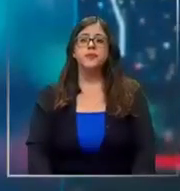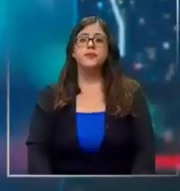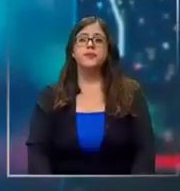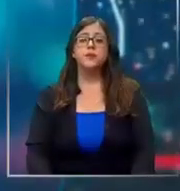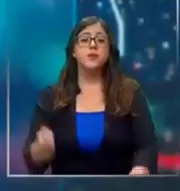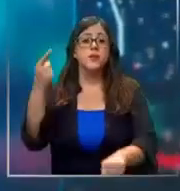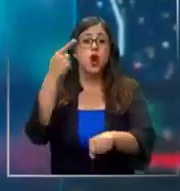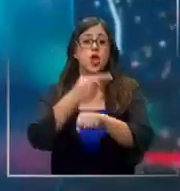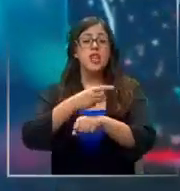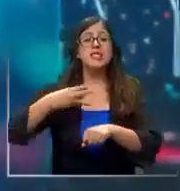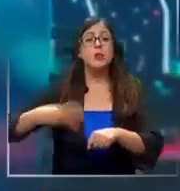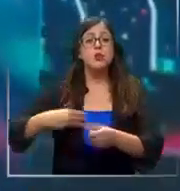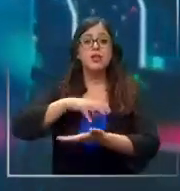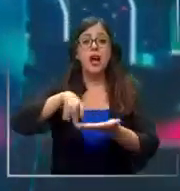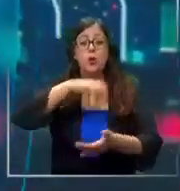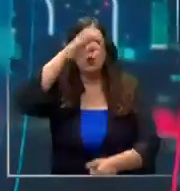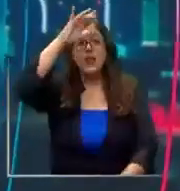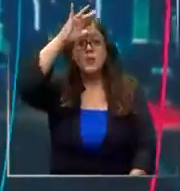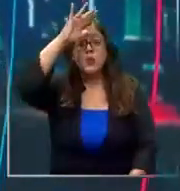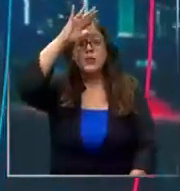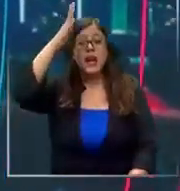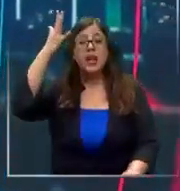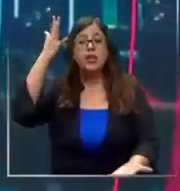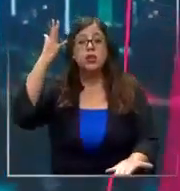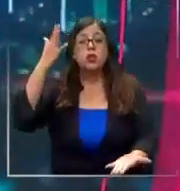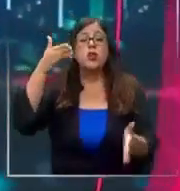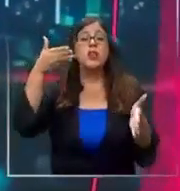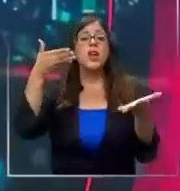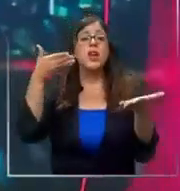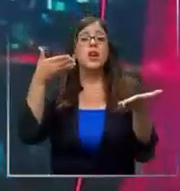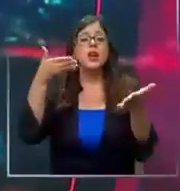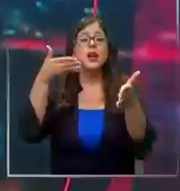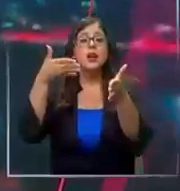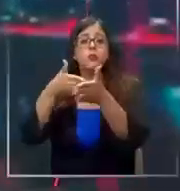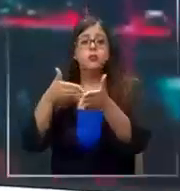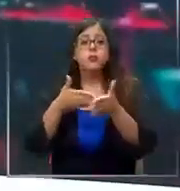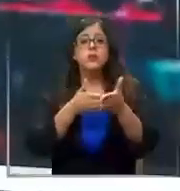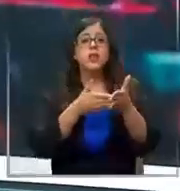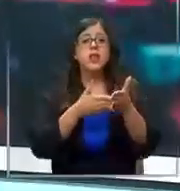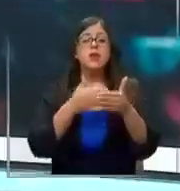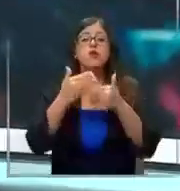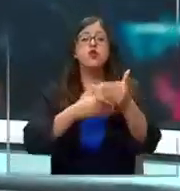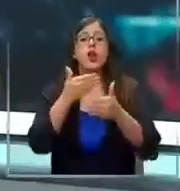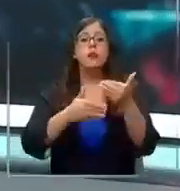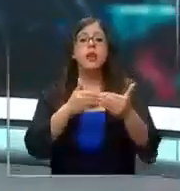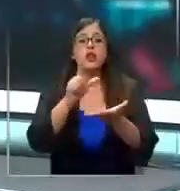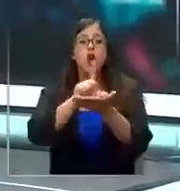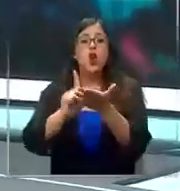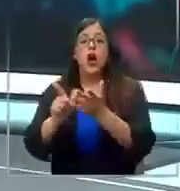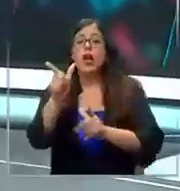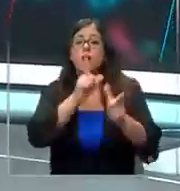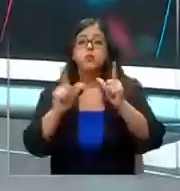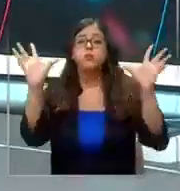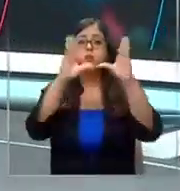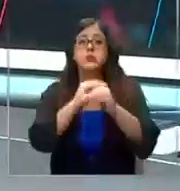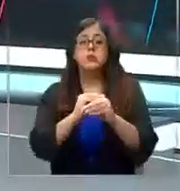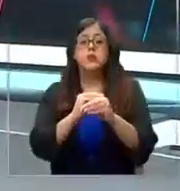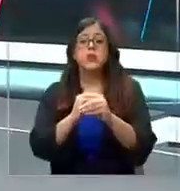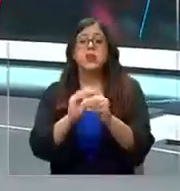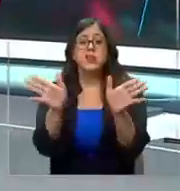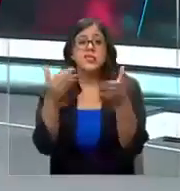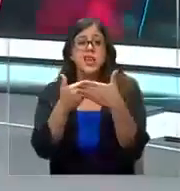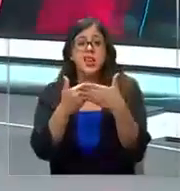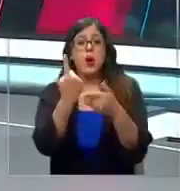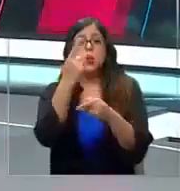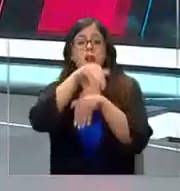Una ordenanza municipal de Puente Alto restringe el horario de funcionamiento de locales nocturnos. Deberán cerrar a más tardar a la 1 de la madrugada